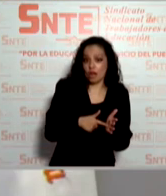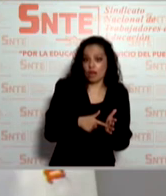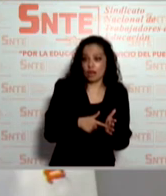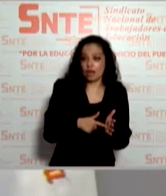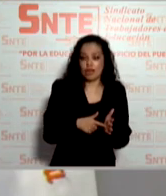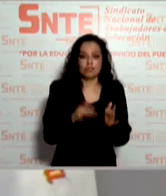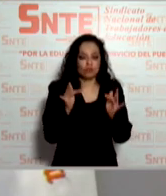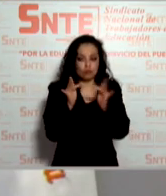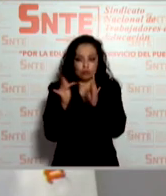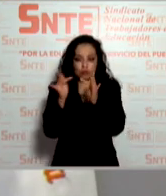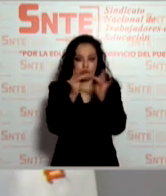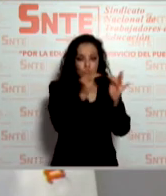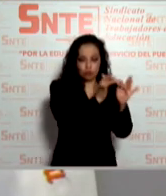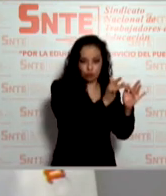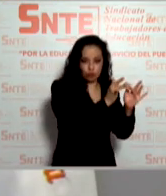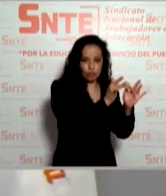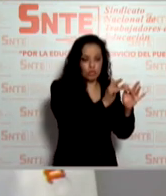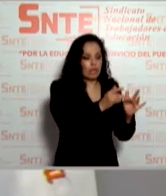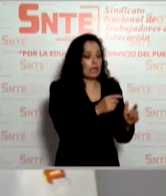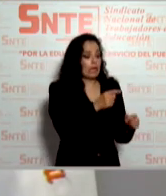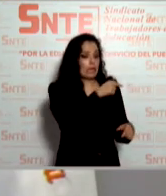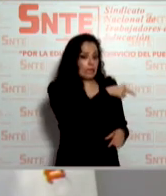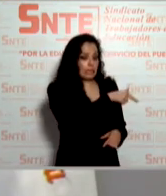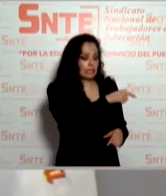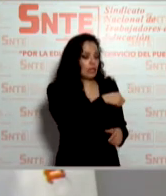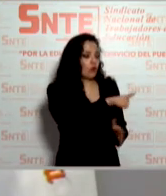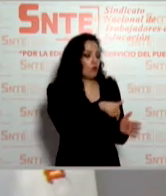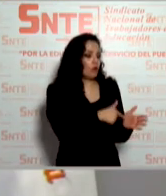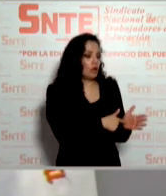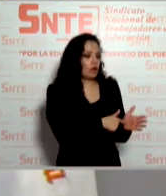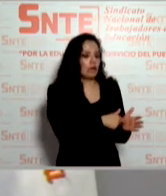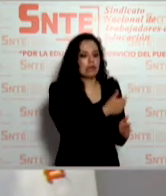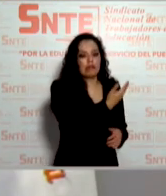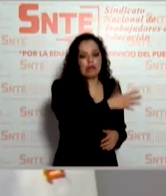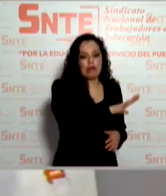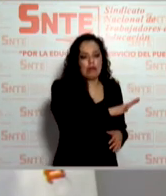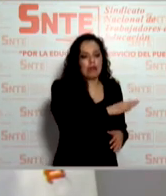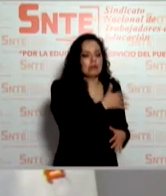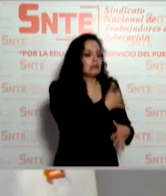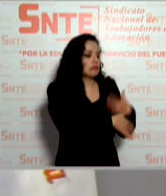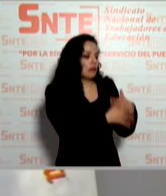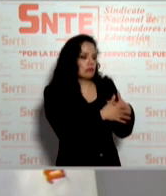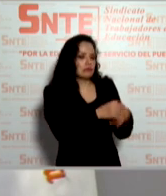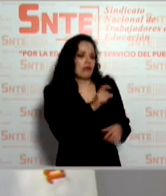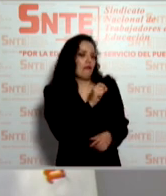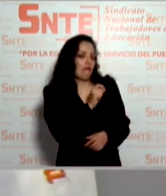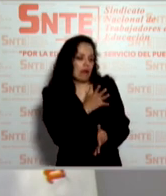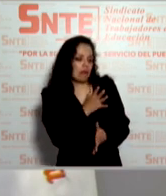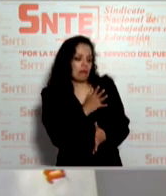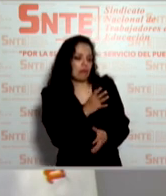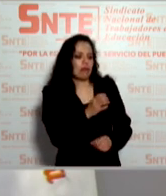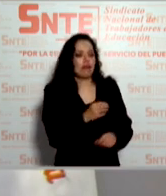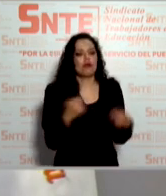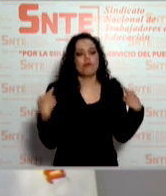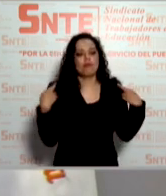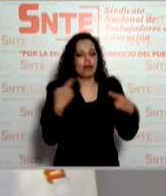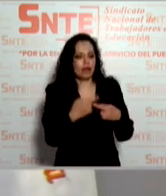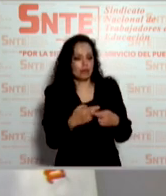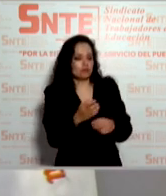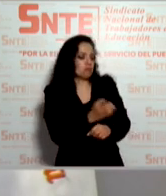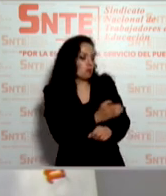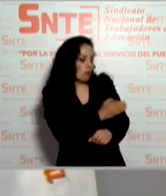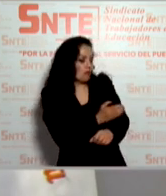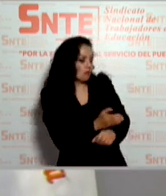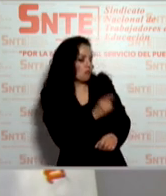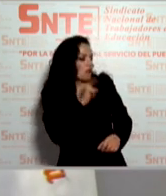hay 10 o 15 o 20 o más compañeras y compañeros. Por eso no significa que sean